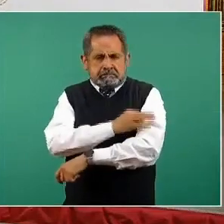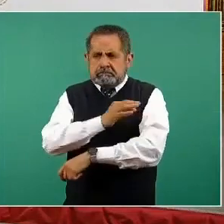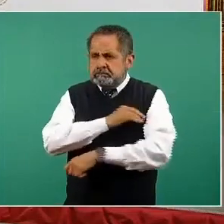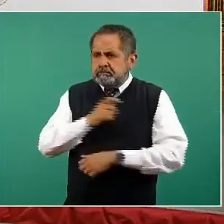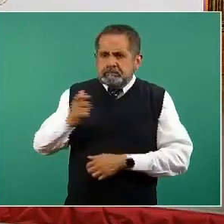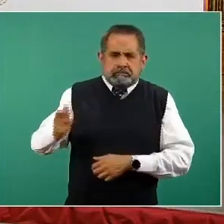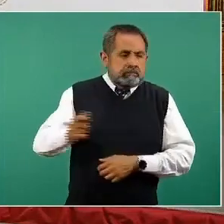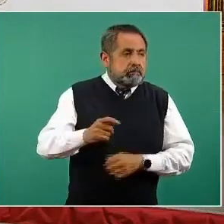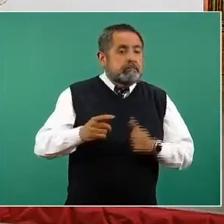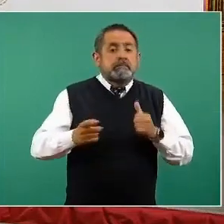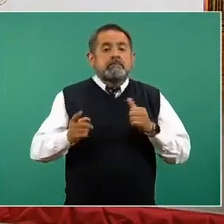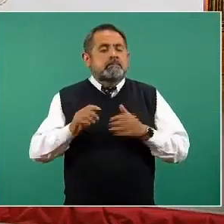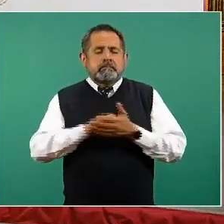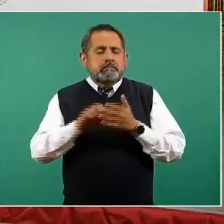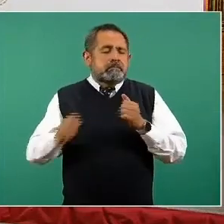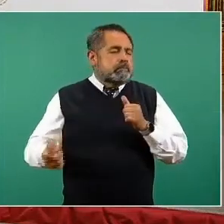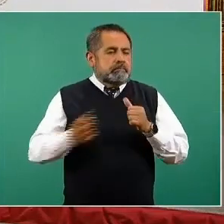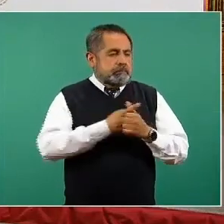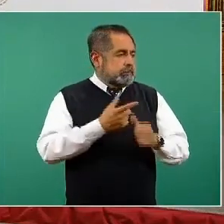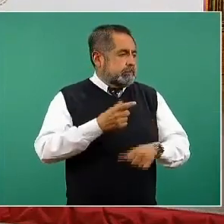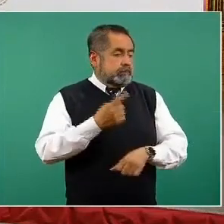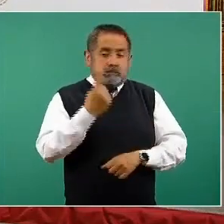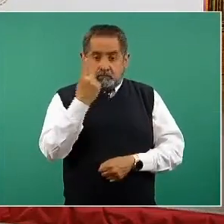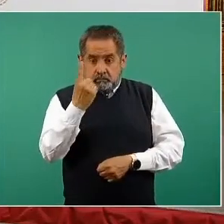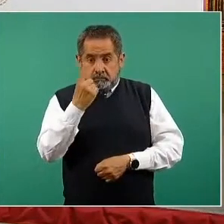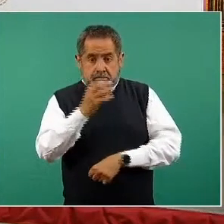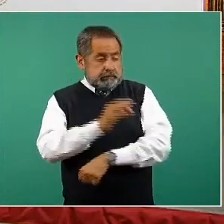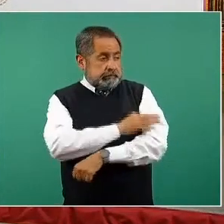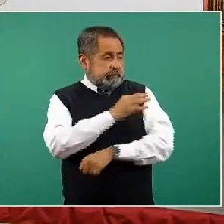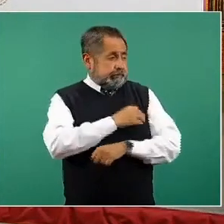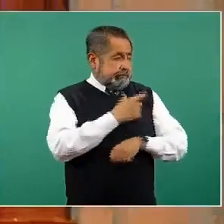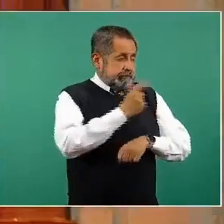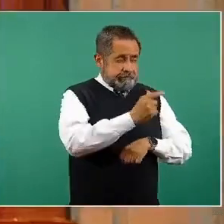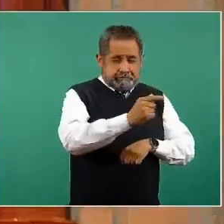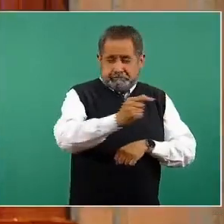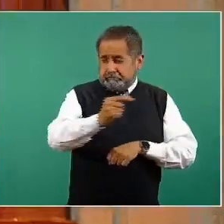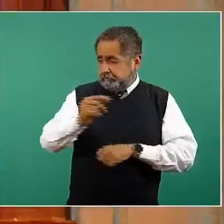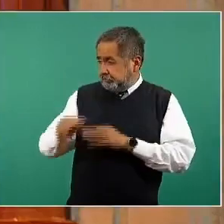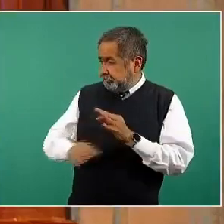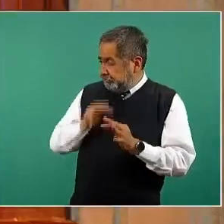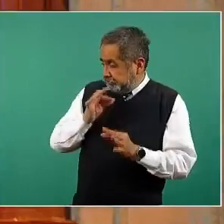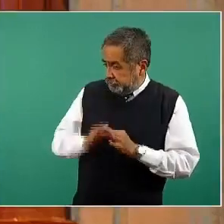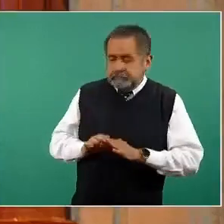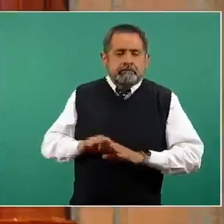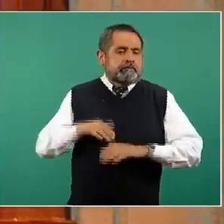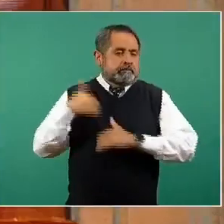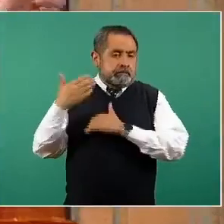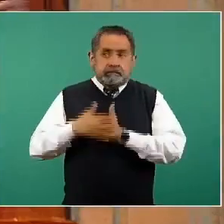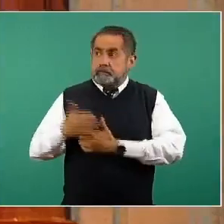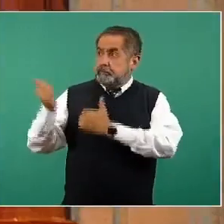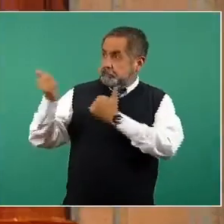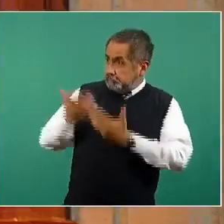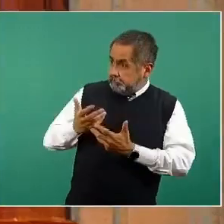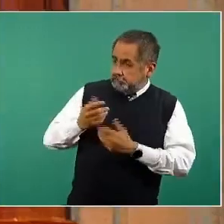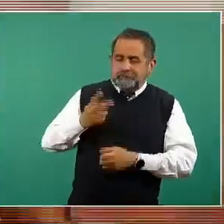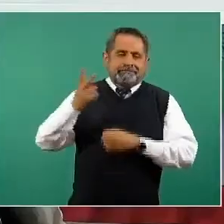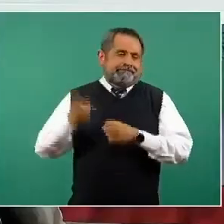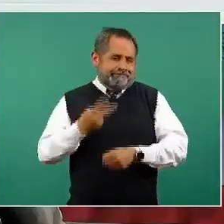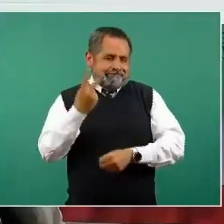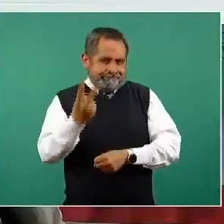primeras dosis, teniendo obviamente aseguradas los embarques que en su momento se utilizarán para las